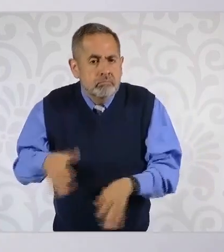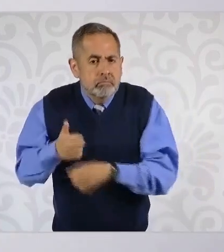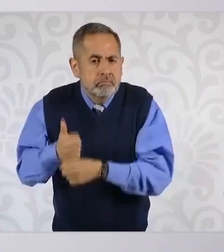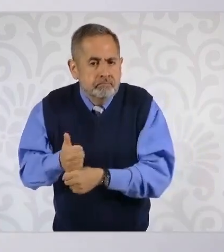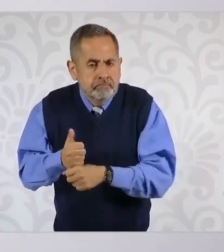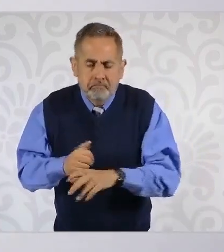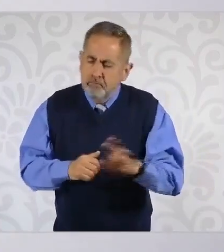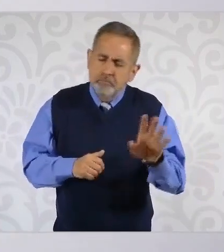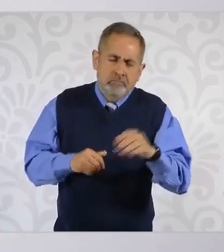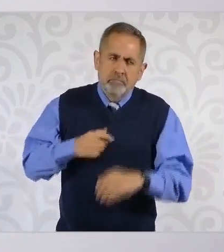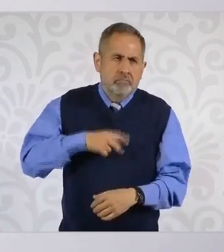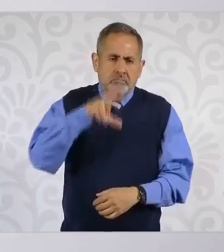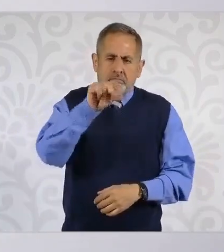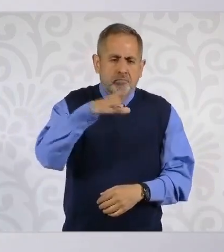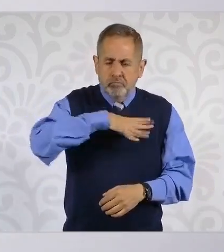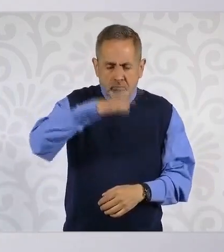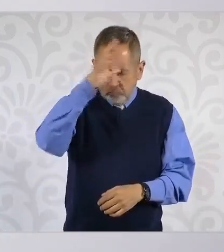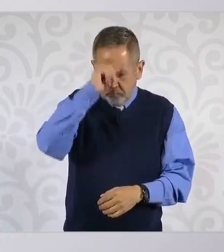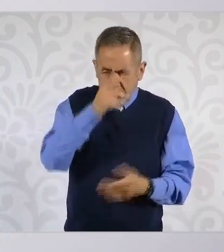Entonces, no